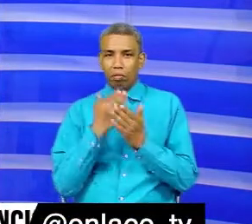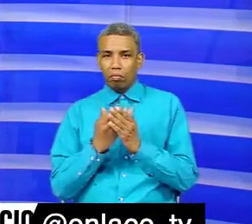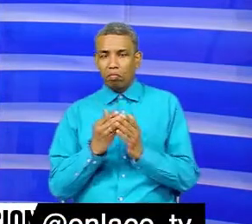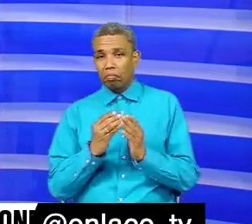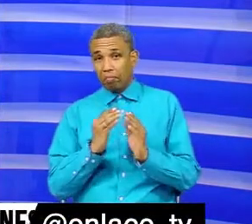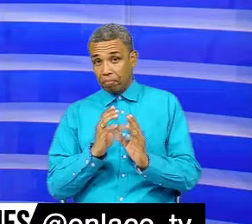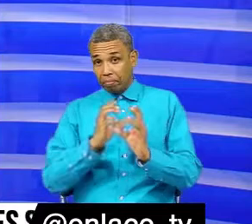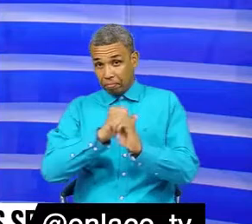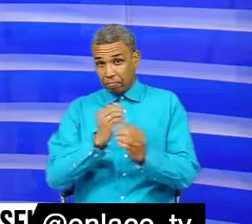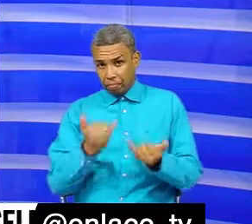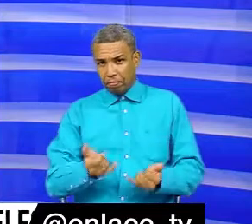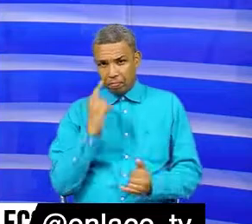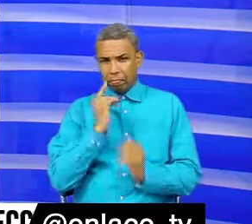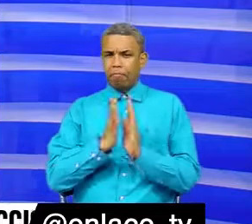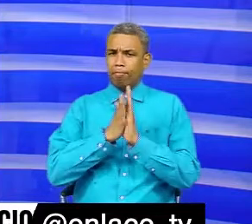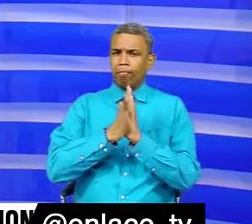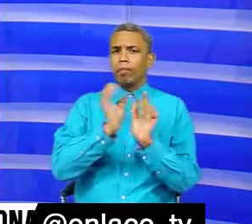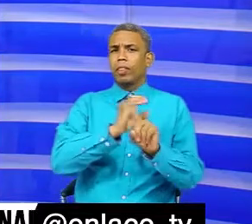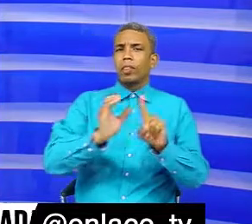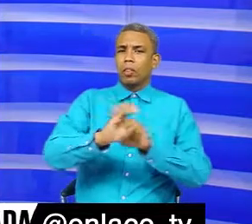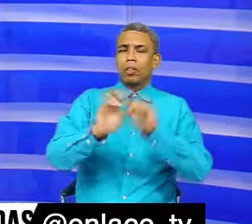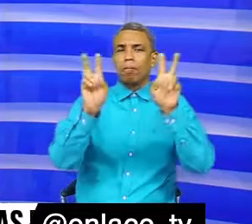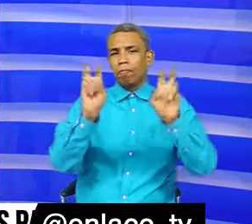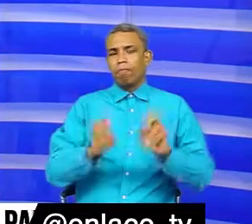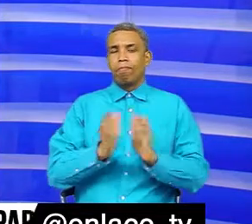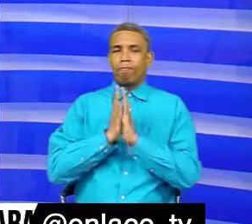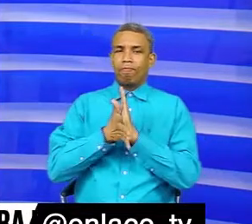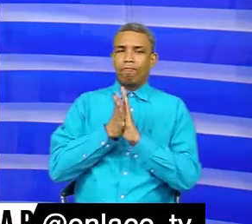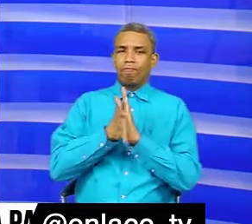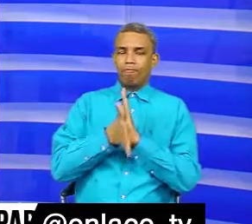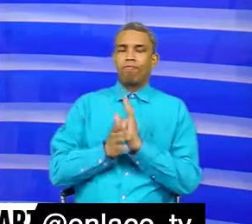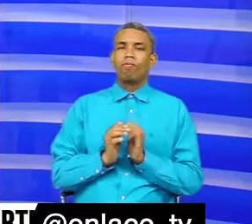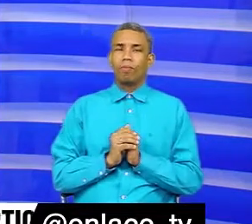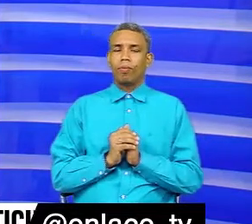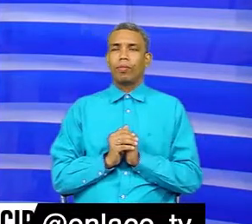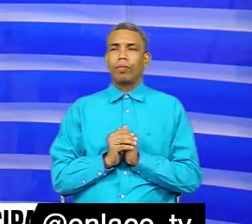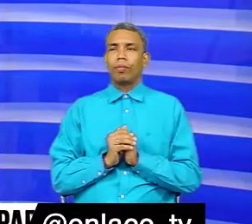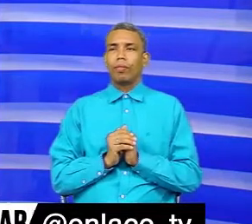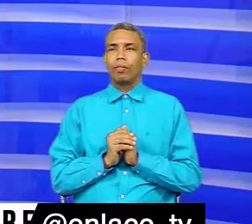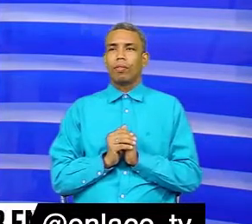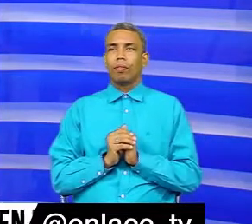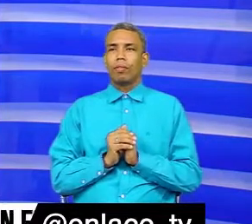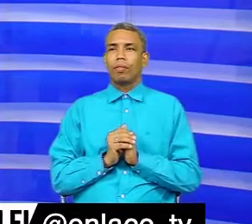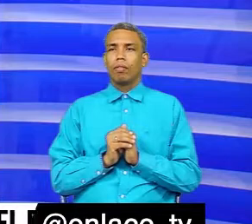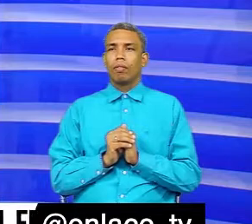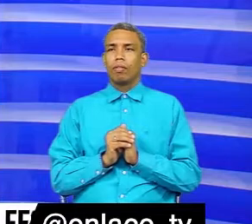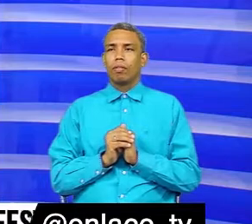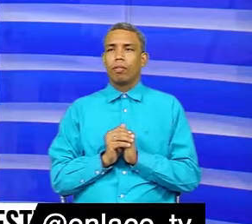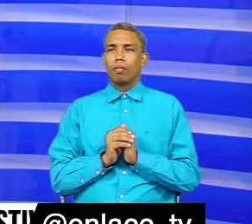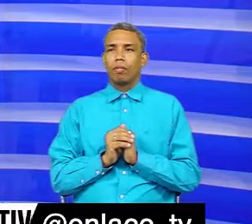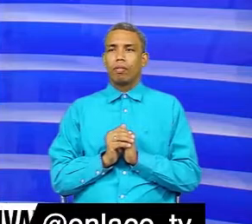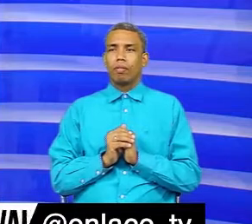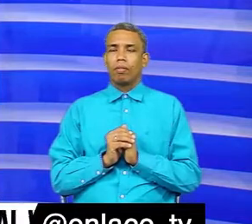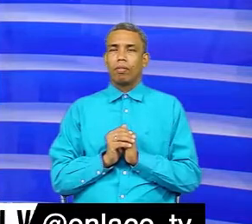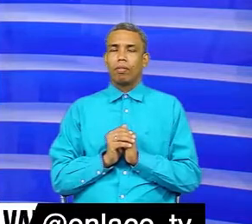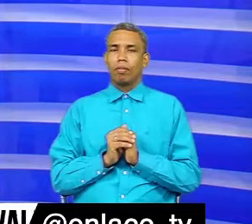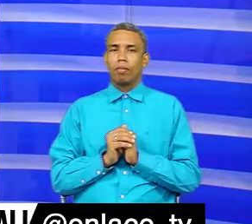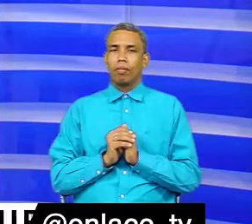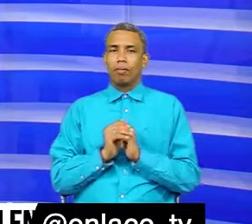de cultura y entretenimiento En la Mira. Les cuento que Enlace Noticias resalta la labor artística del acordeonero